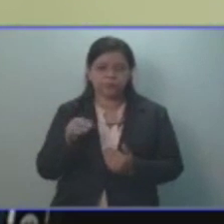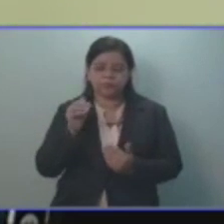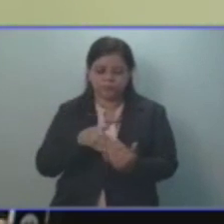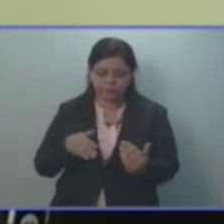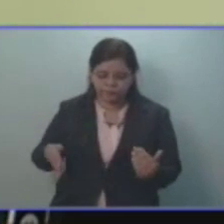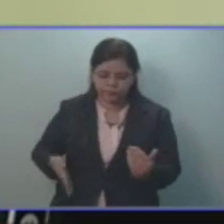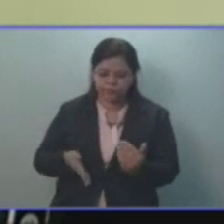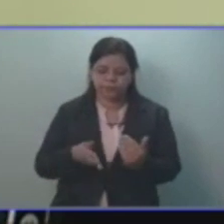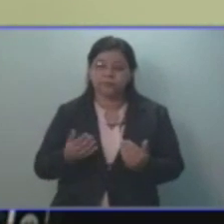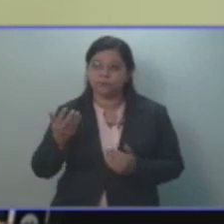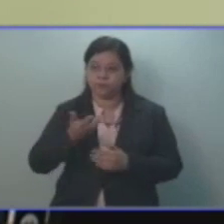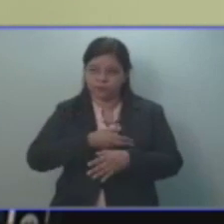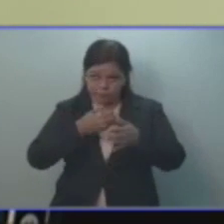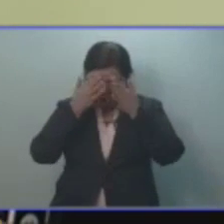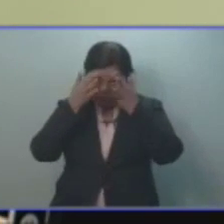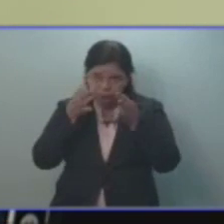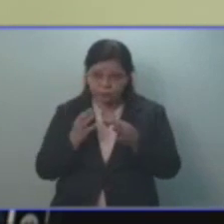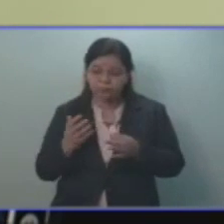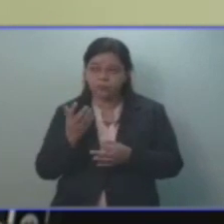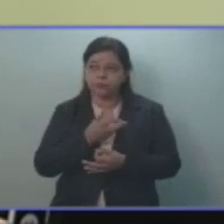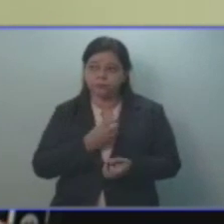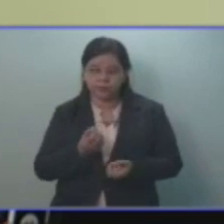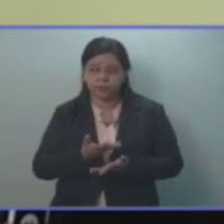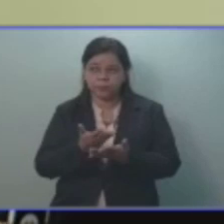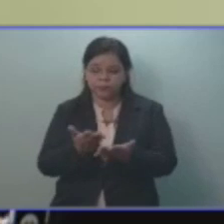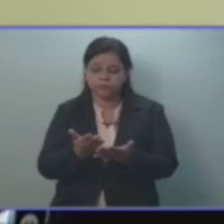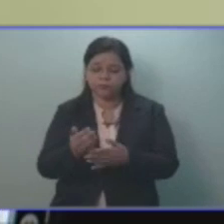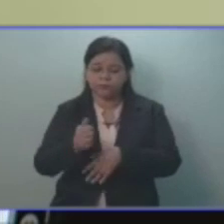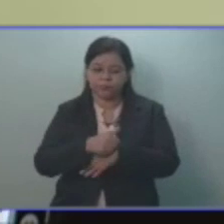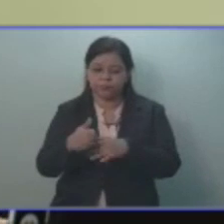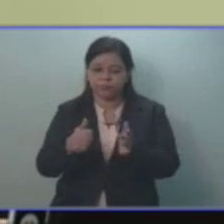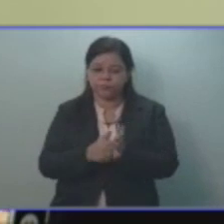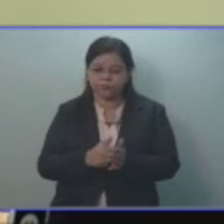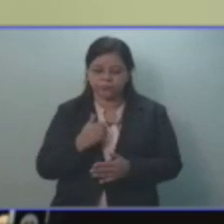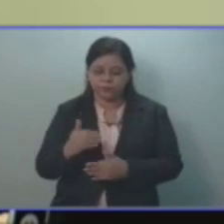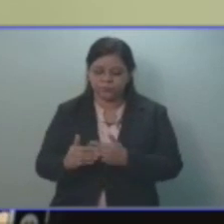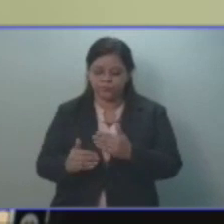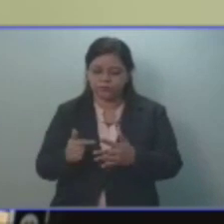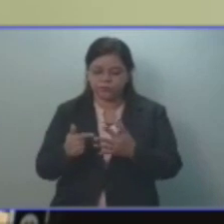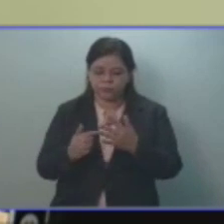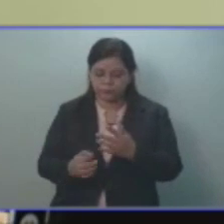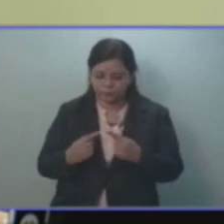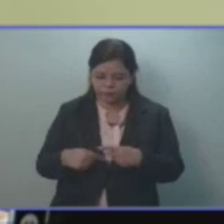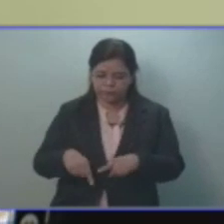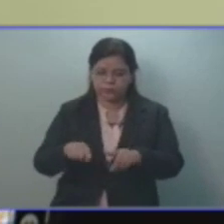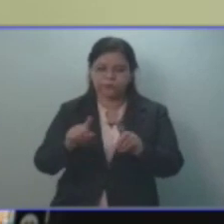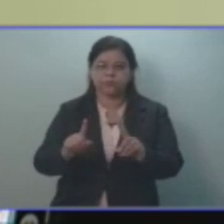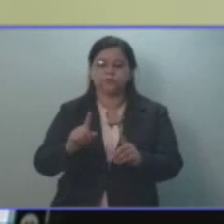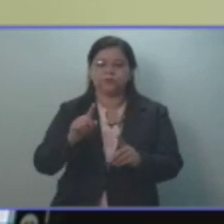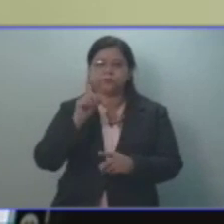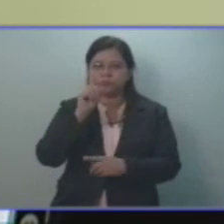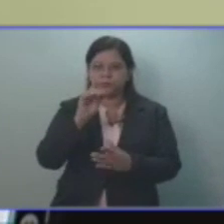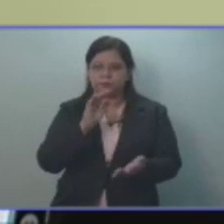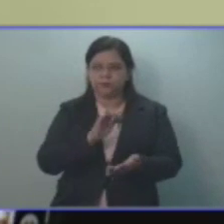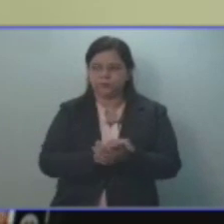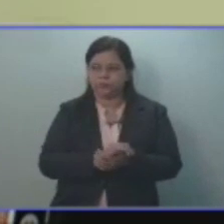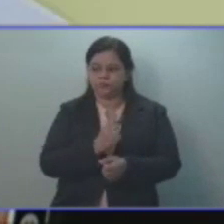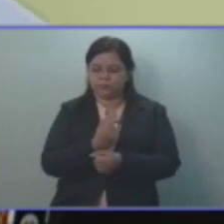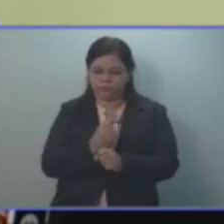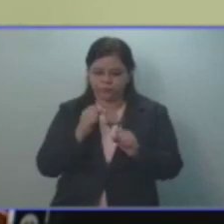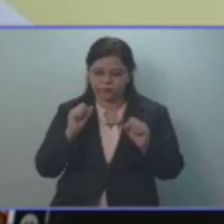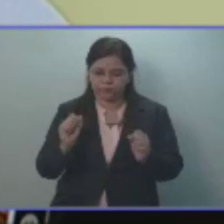archivo. Así, el dictamen que se hace del conocimiento del Pleno Legislativo para los efectos legales consiguientes y